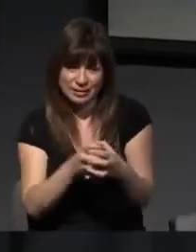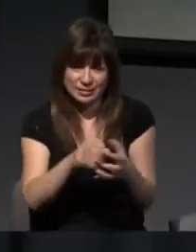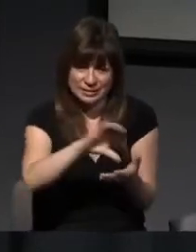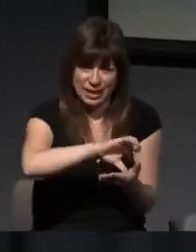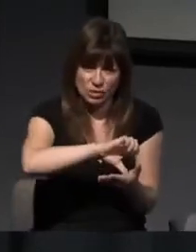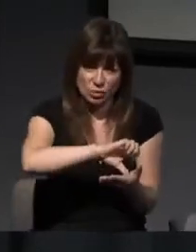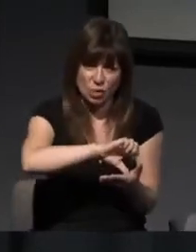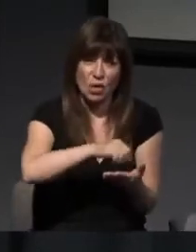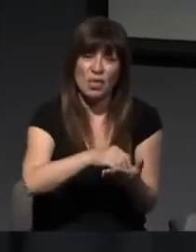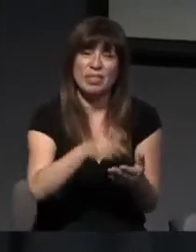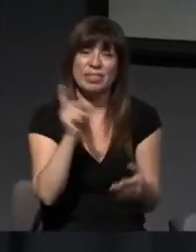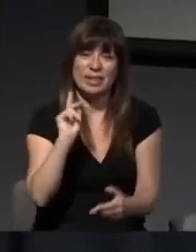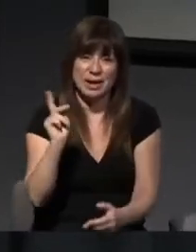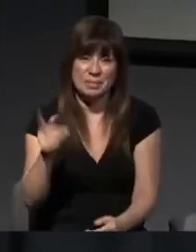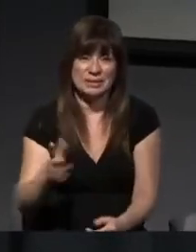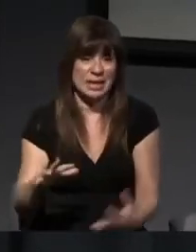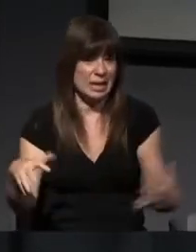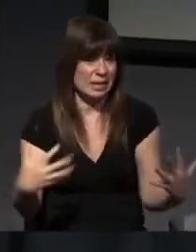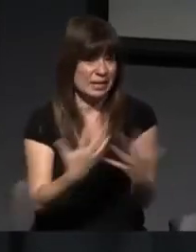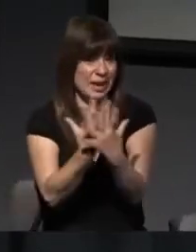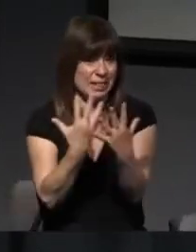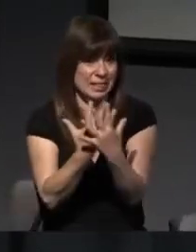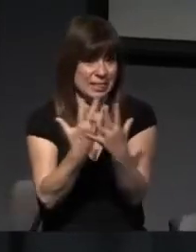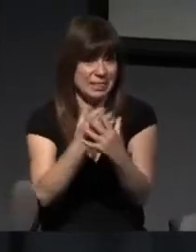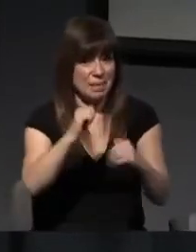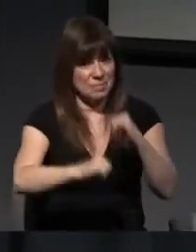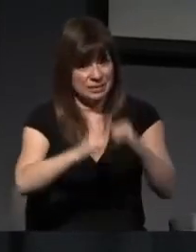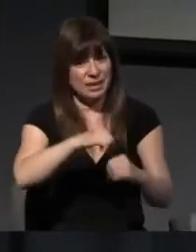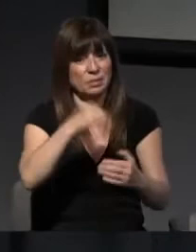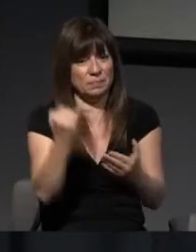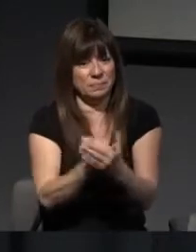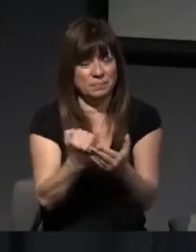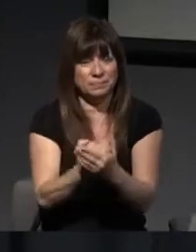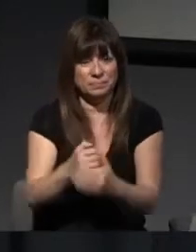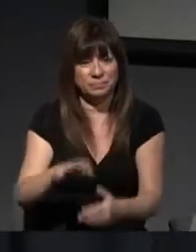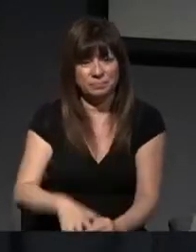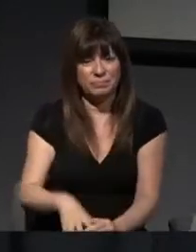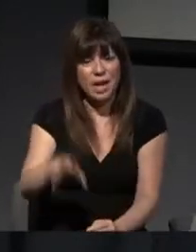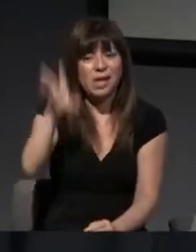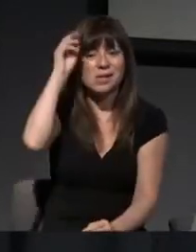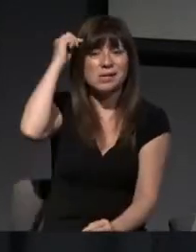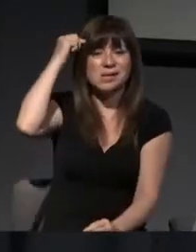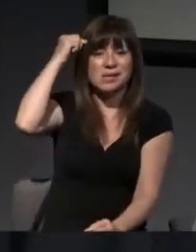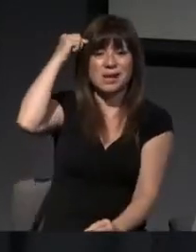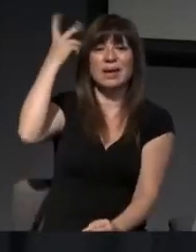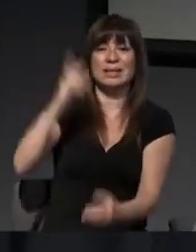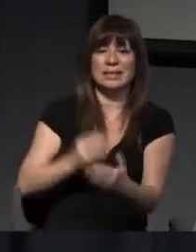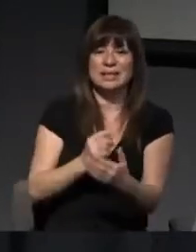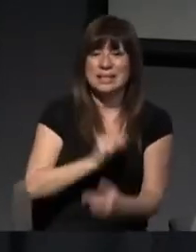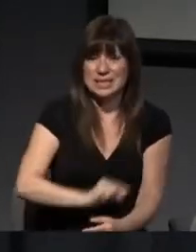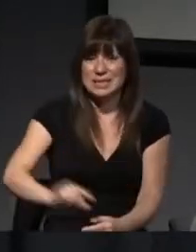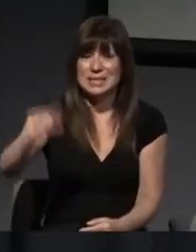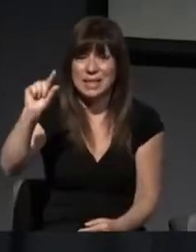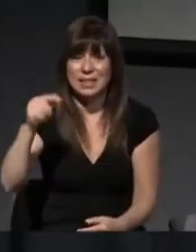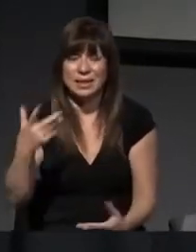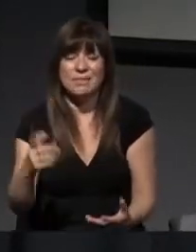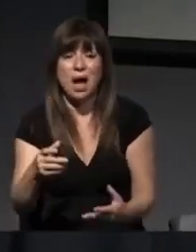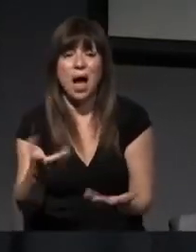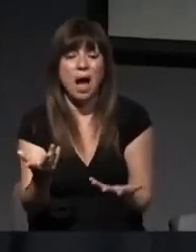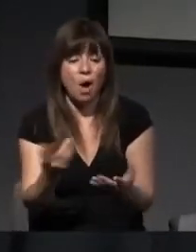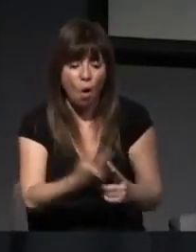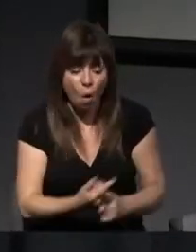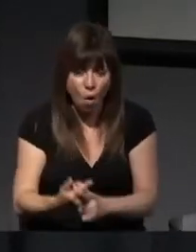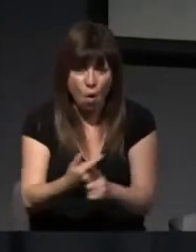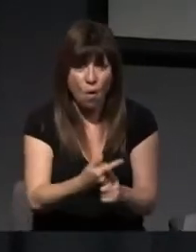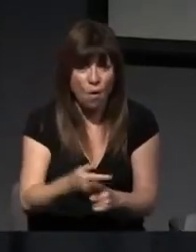de la Red de Empresas Inclusivas. Se han inspirado en esto, porque claramente fue la primera iniciativa colectiva donde una red de empresas se enfrentaron a un